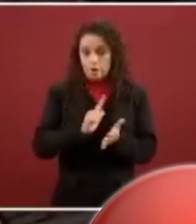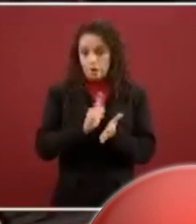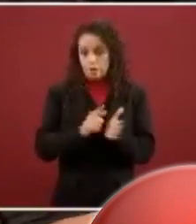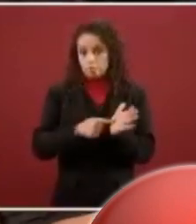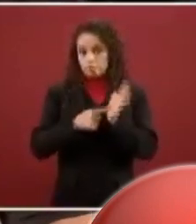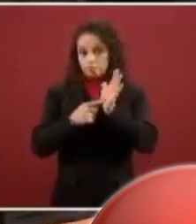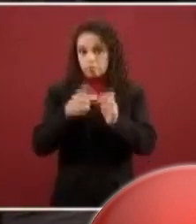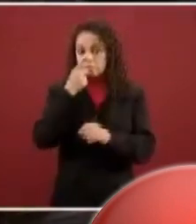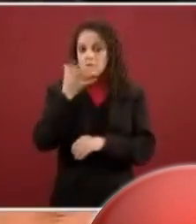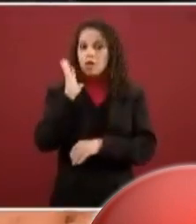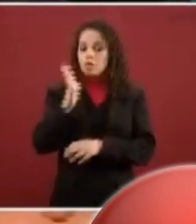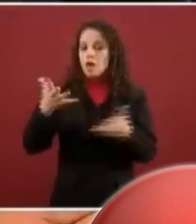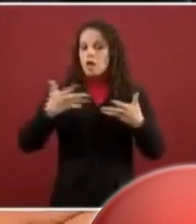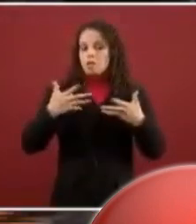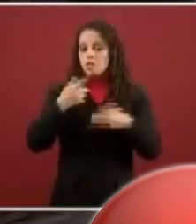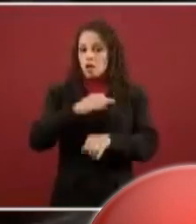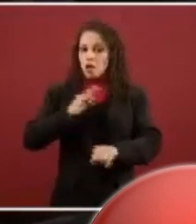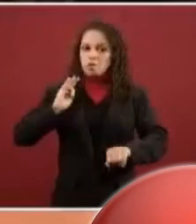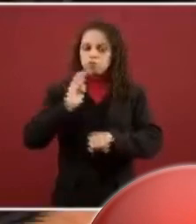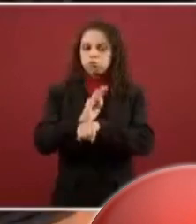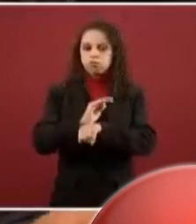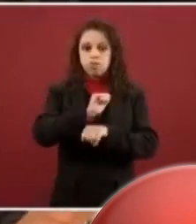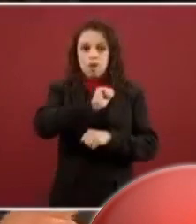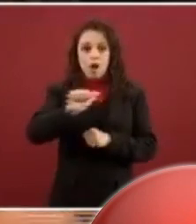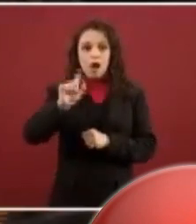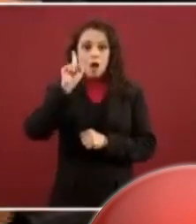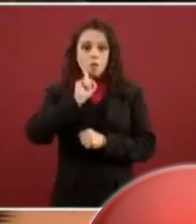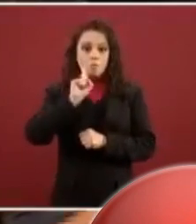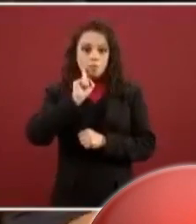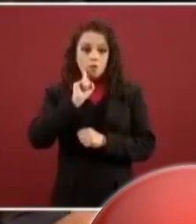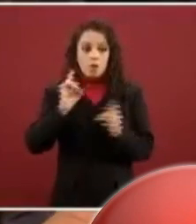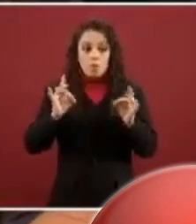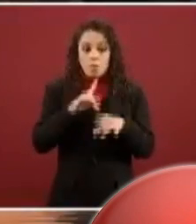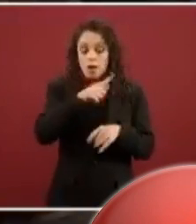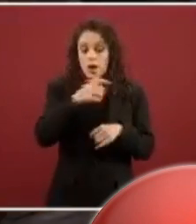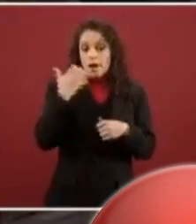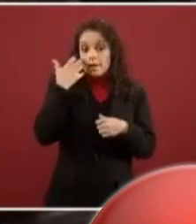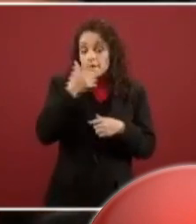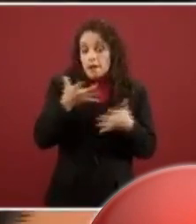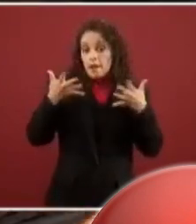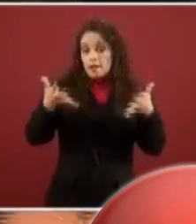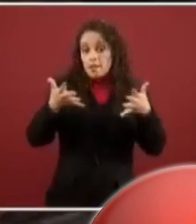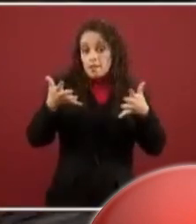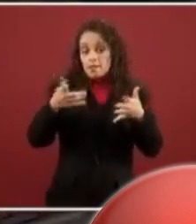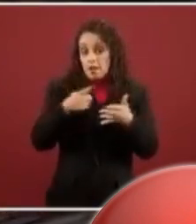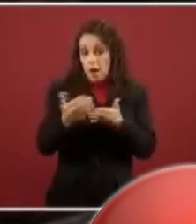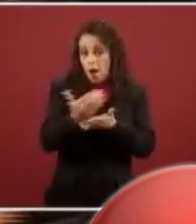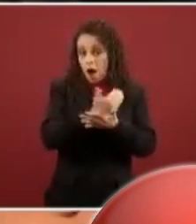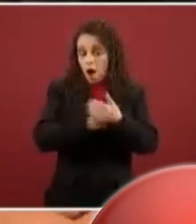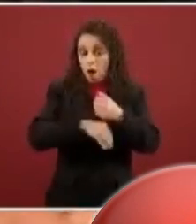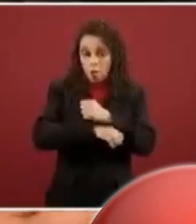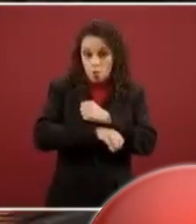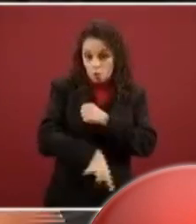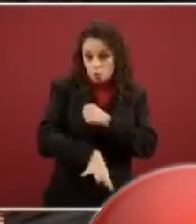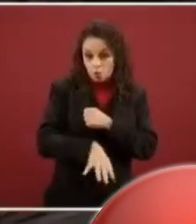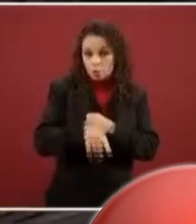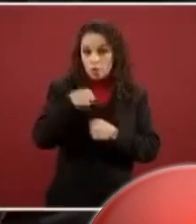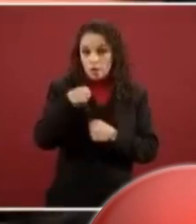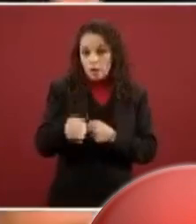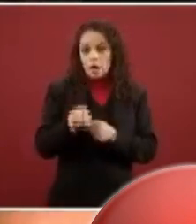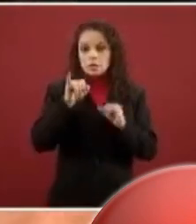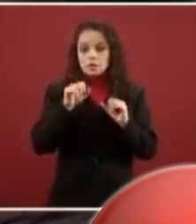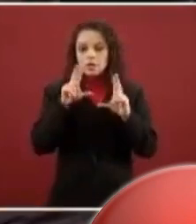ya protege a las mujeres, pues cuando puedan abortar o cuando quieran abortar y decidan o no hacer de ella, de sus